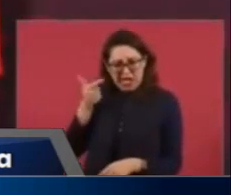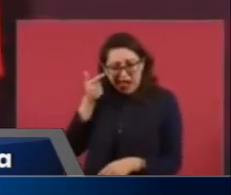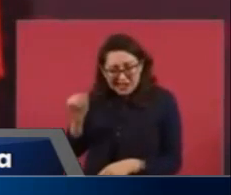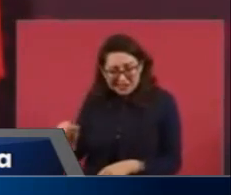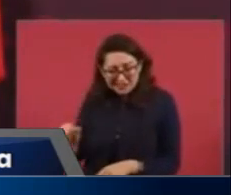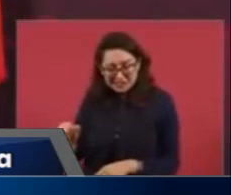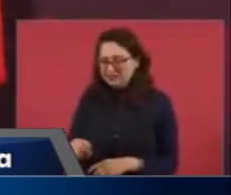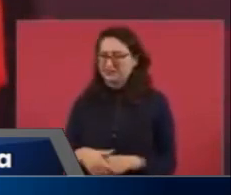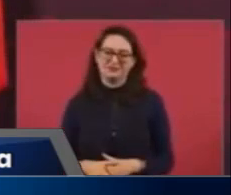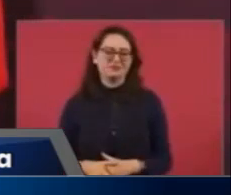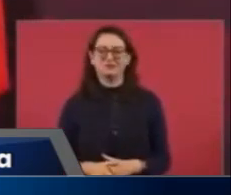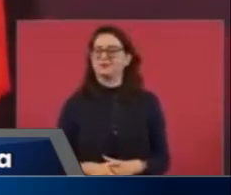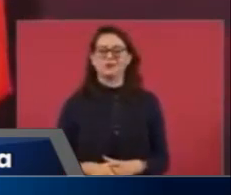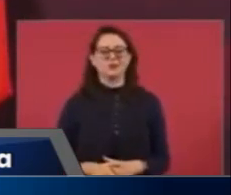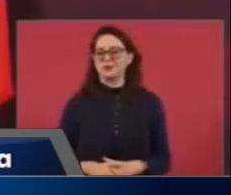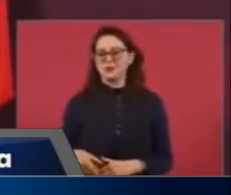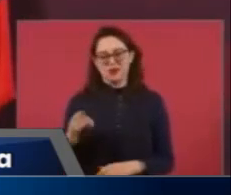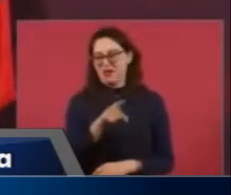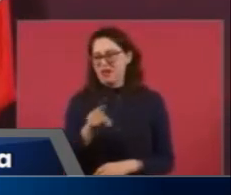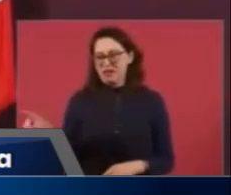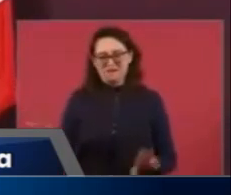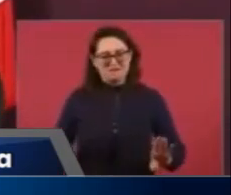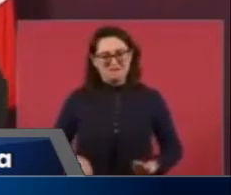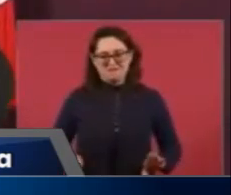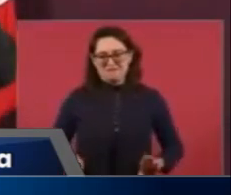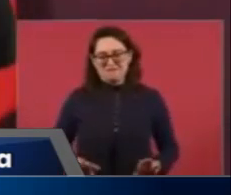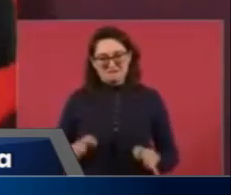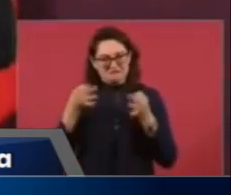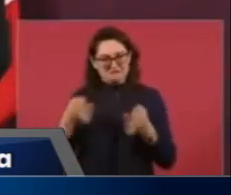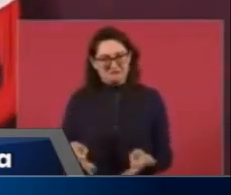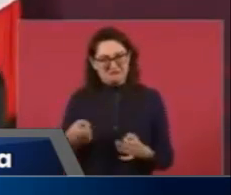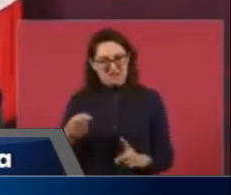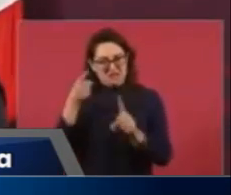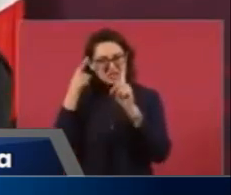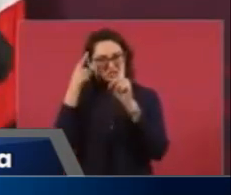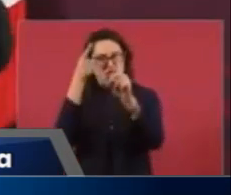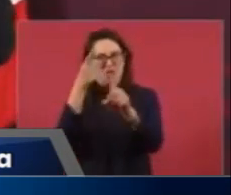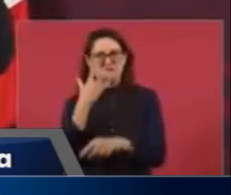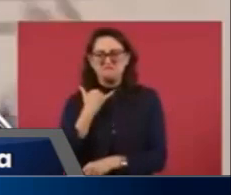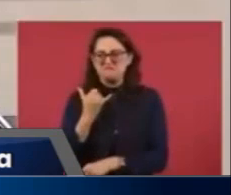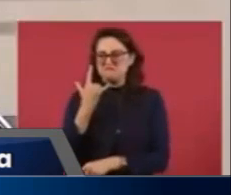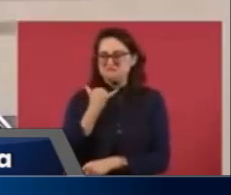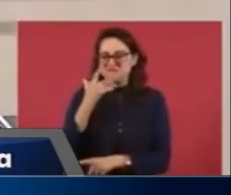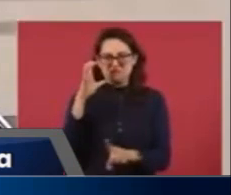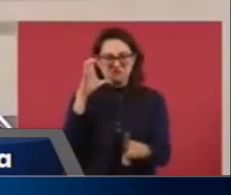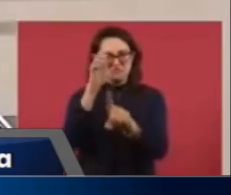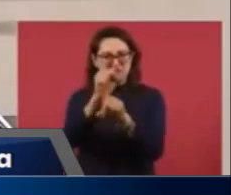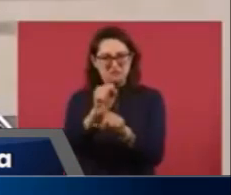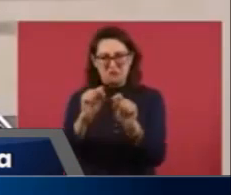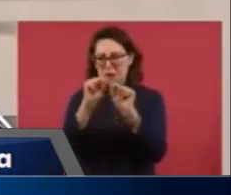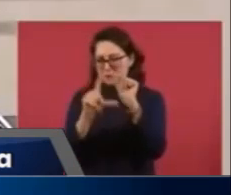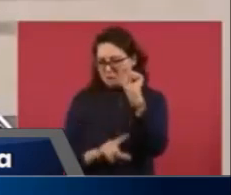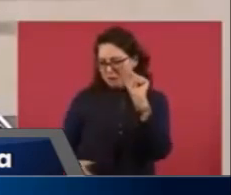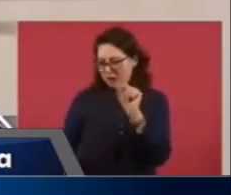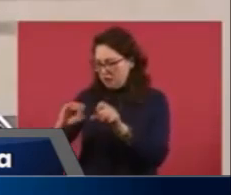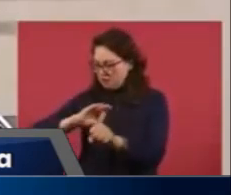bien. Están luchando por una transformación. Es distinto, aquí se lucha por ideales, no por hacer dinero, por tener el privilegio de mandar, de